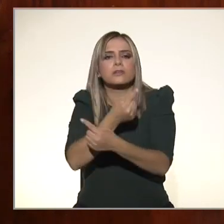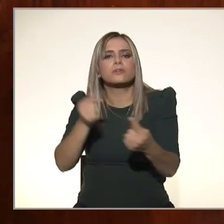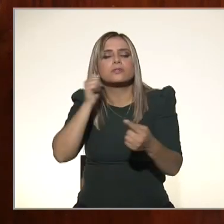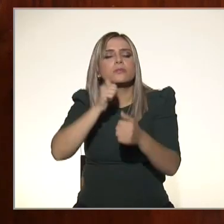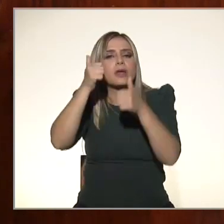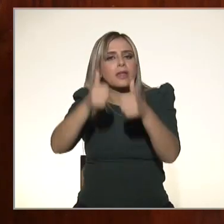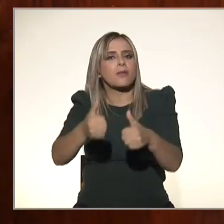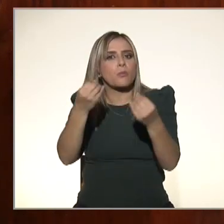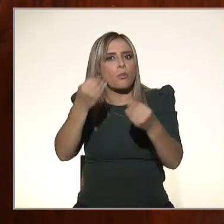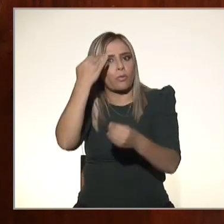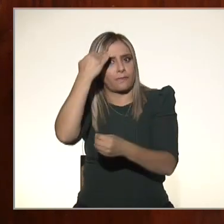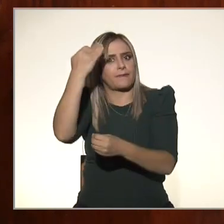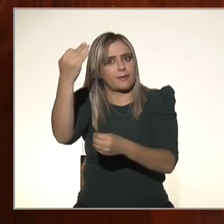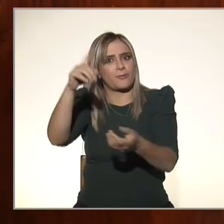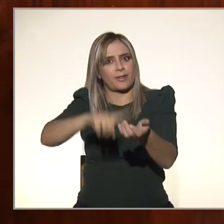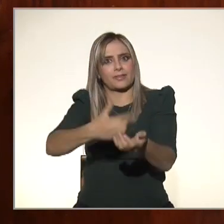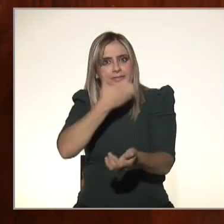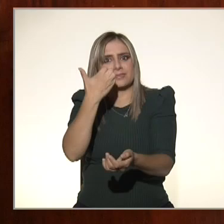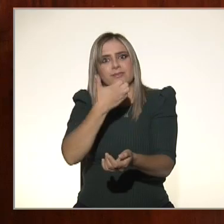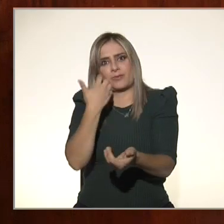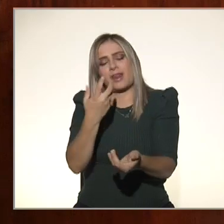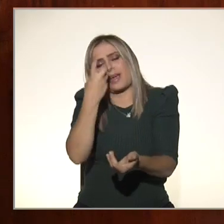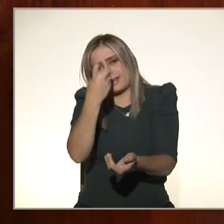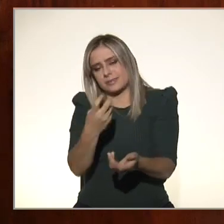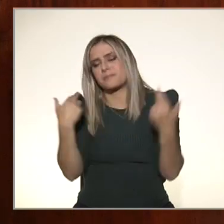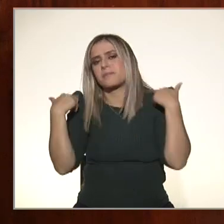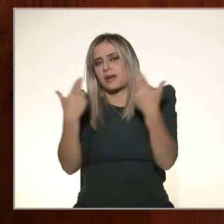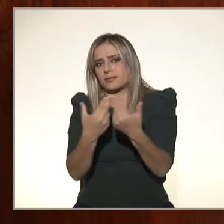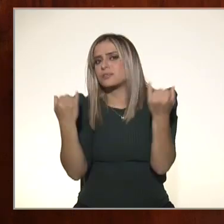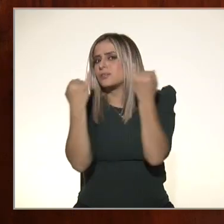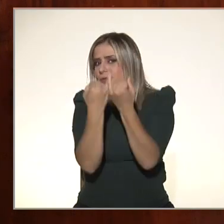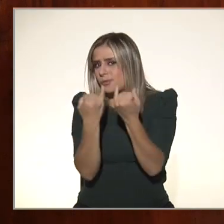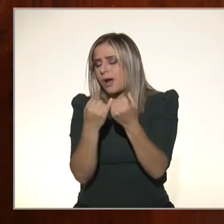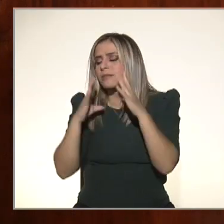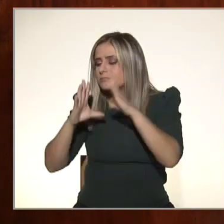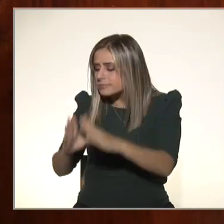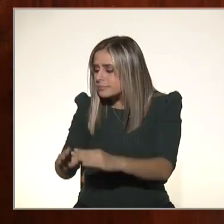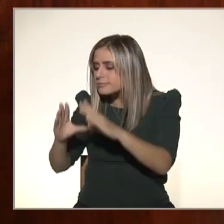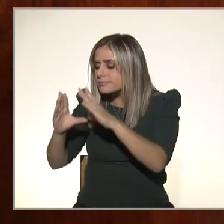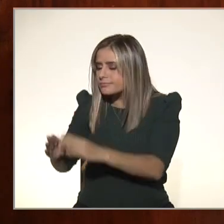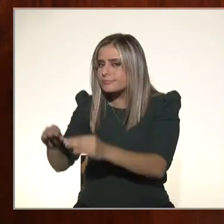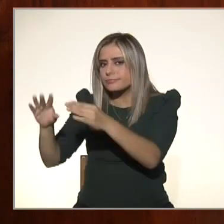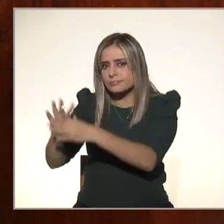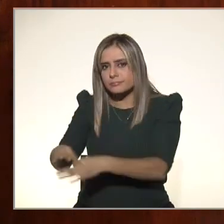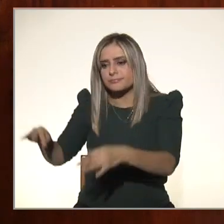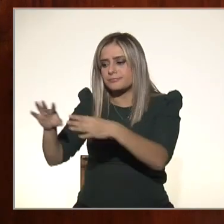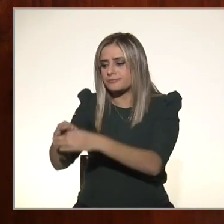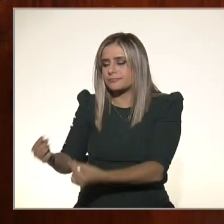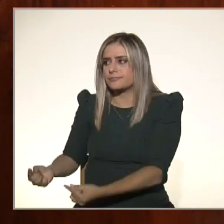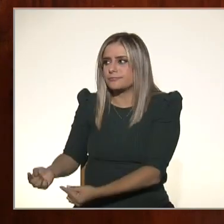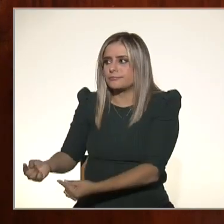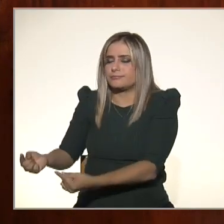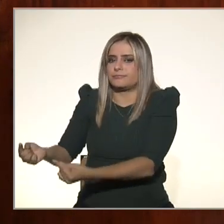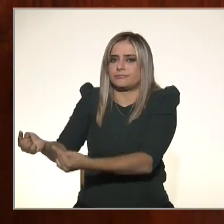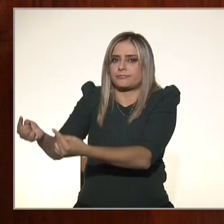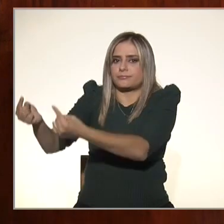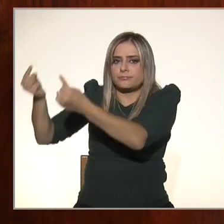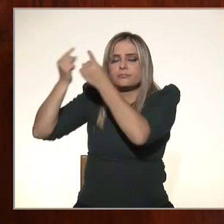adecuadamente, pues vamos a ir creciendo con unos